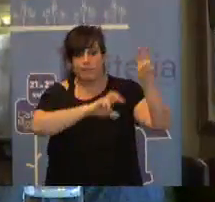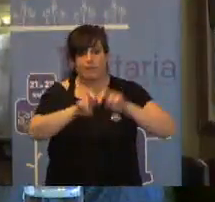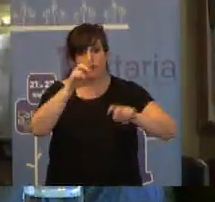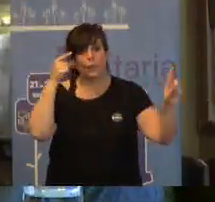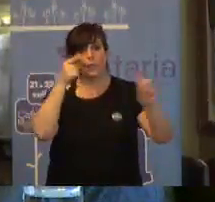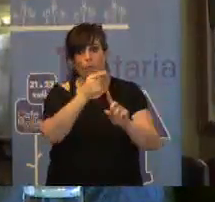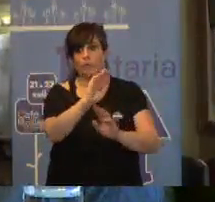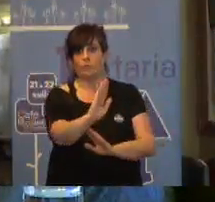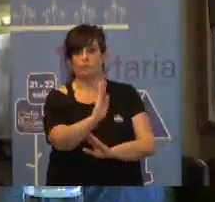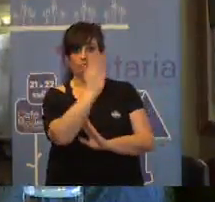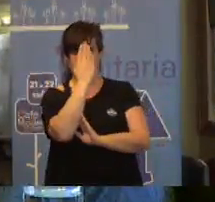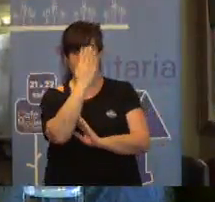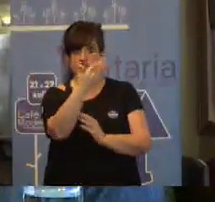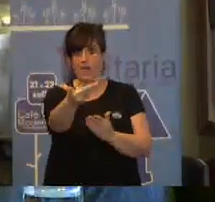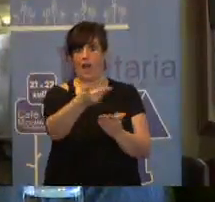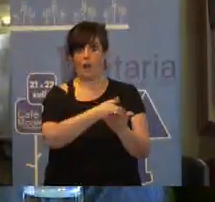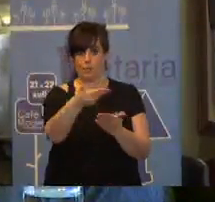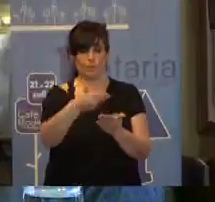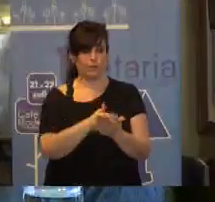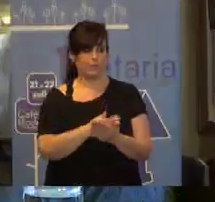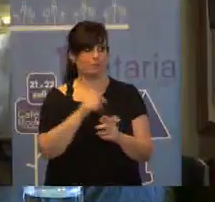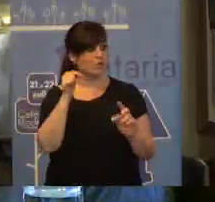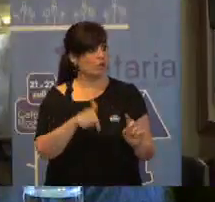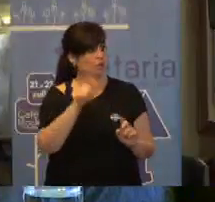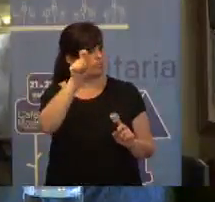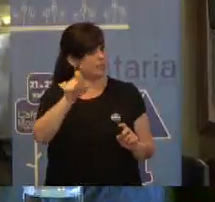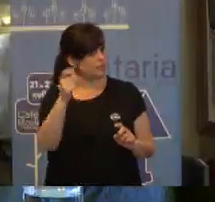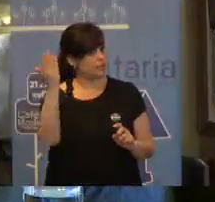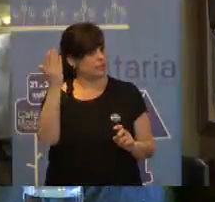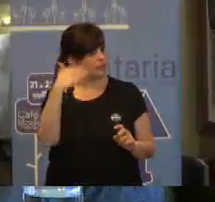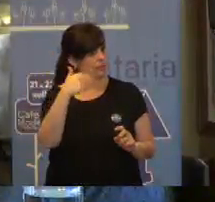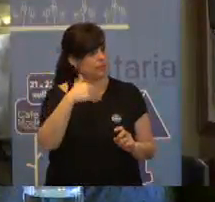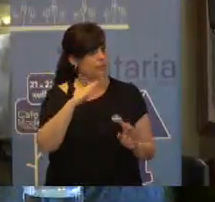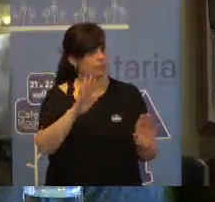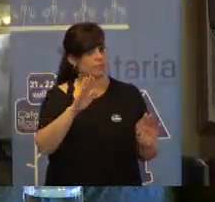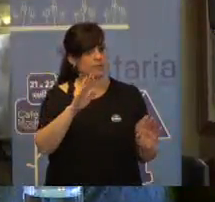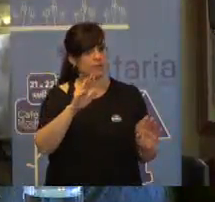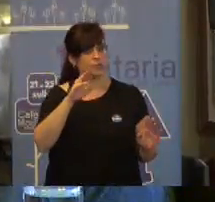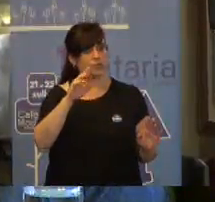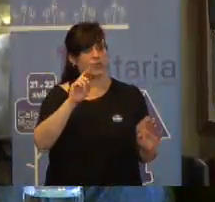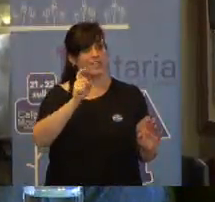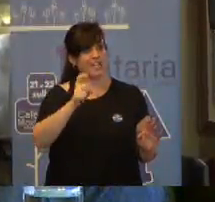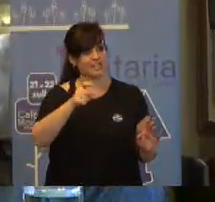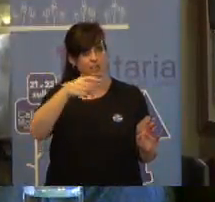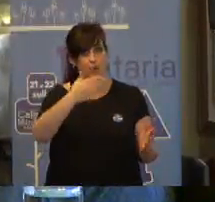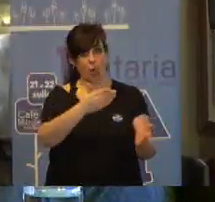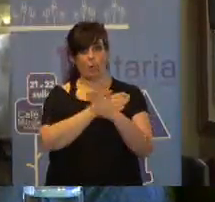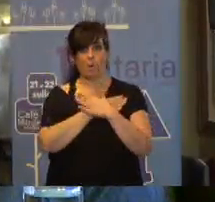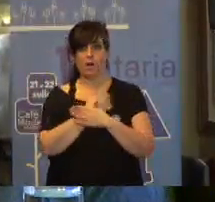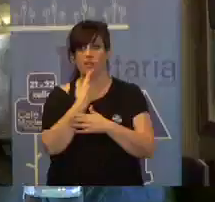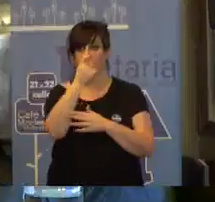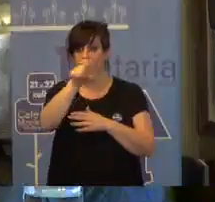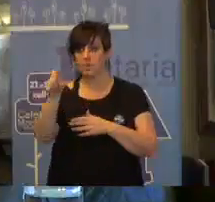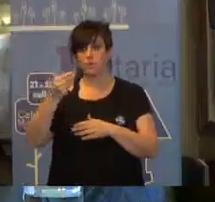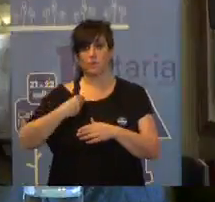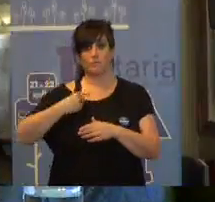outro día, hoxe non está aquí porque chegará nun ratiño, María de Sanxenxo, que decía que esas son as persoas que nos poden